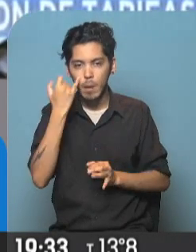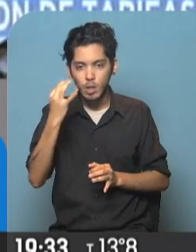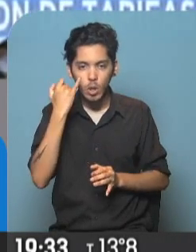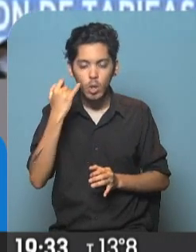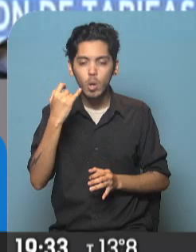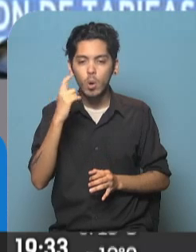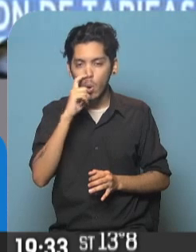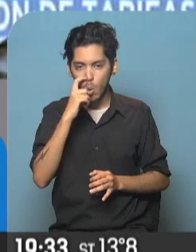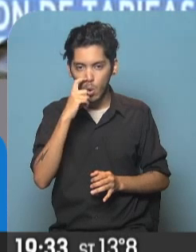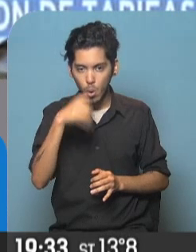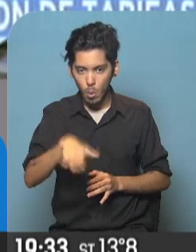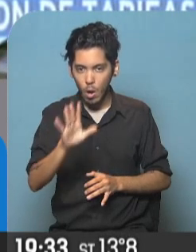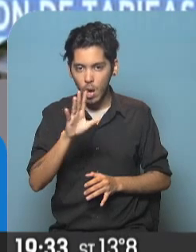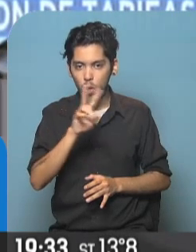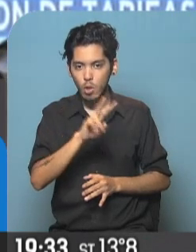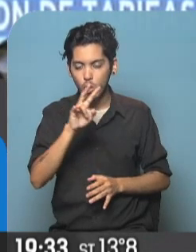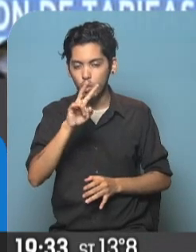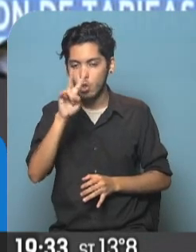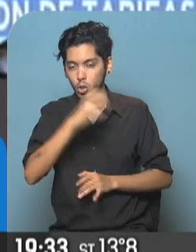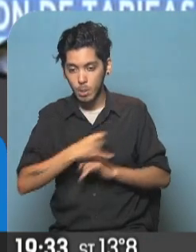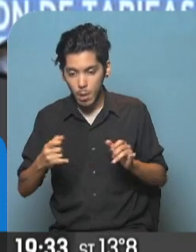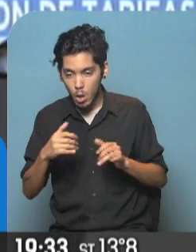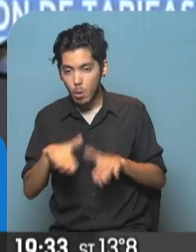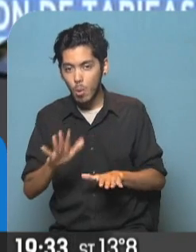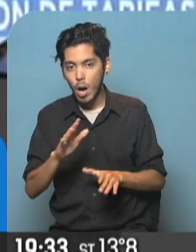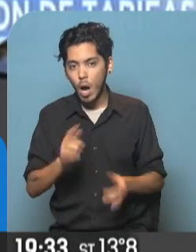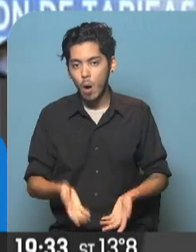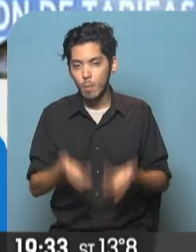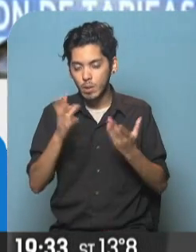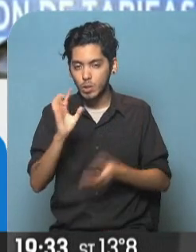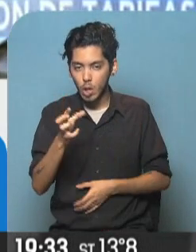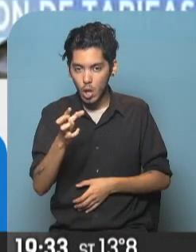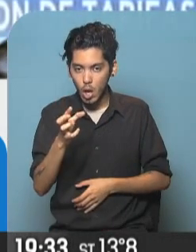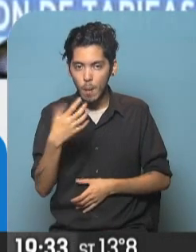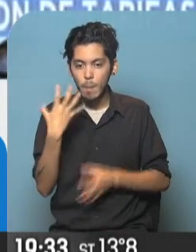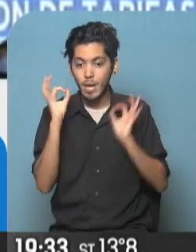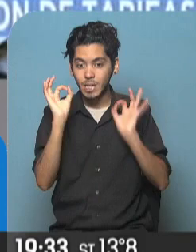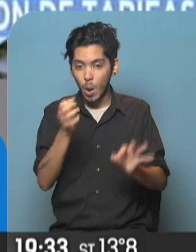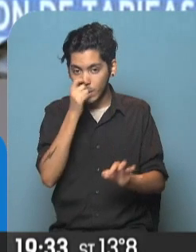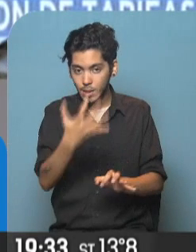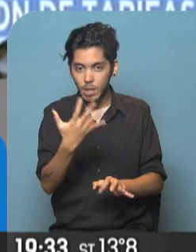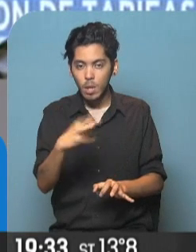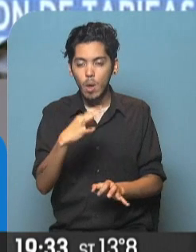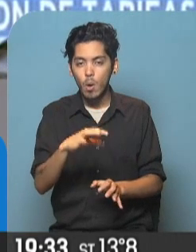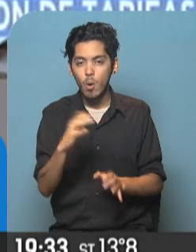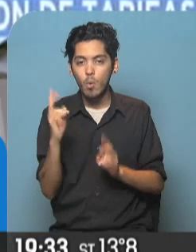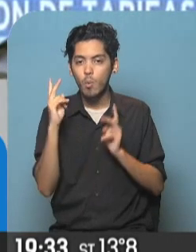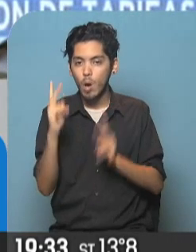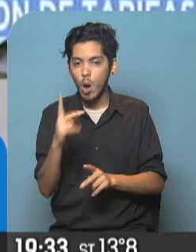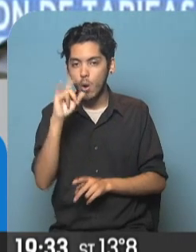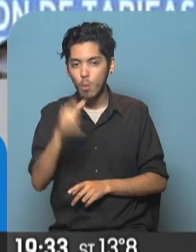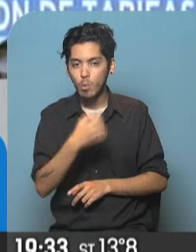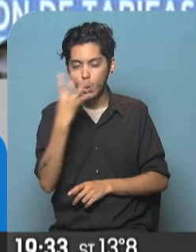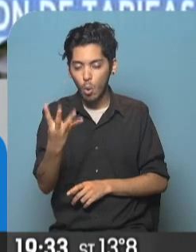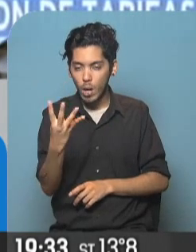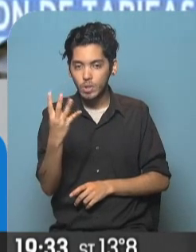estar en la zona de 22 y medio porque tenemos el traslado precio de la suba del dólar para llegar a 25 tiene que viajar al 14 por ciento mensual y el